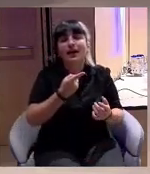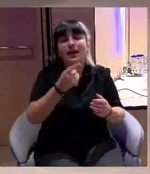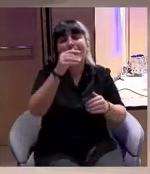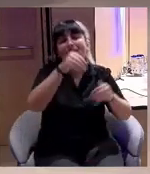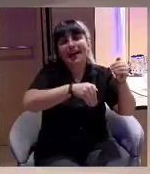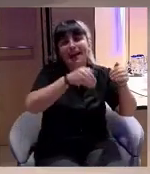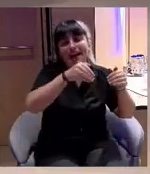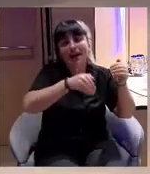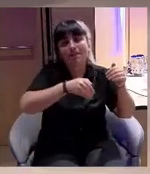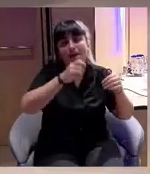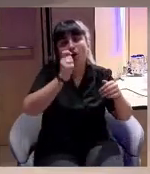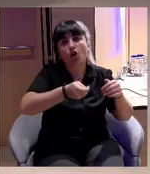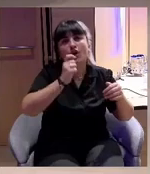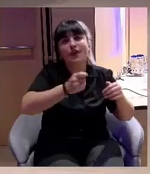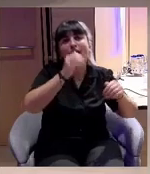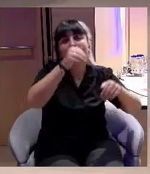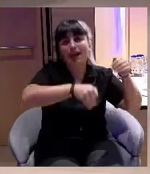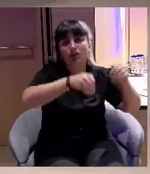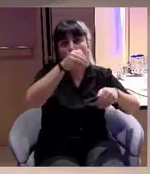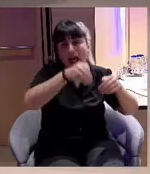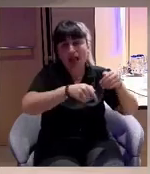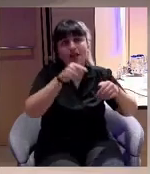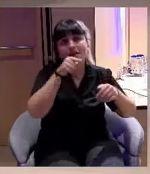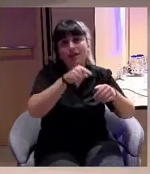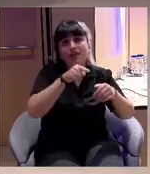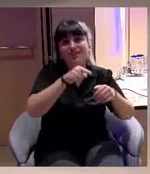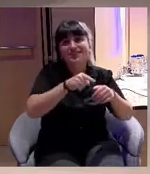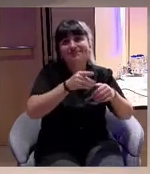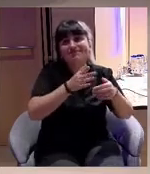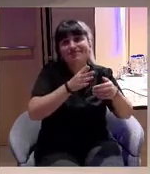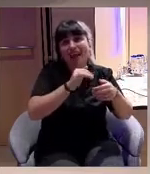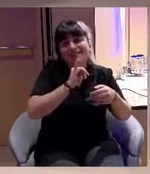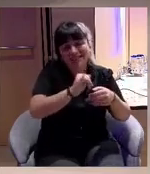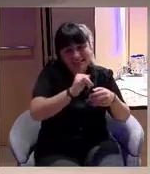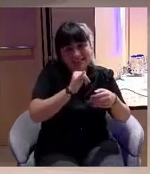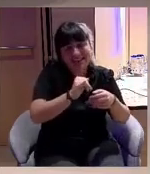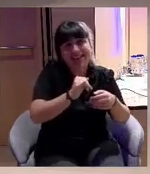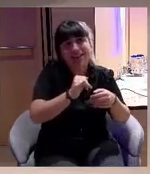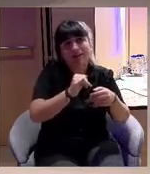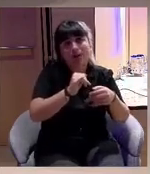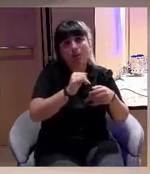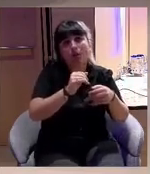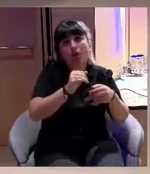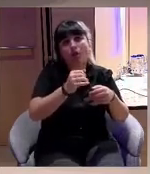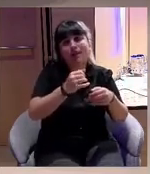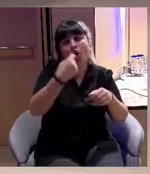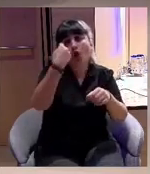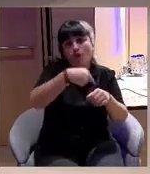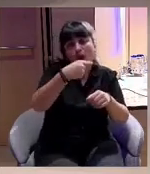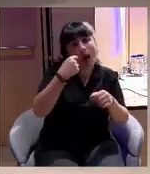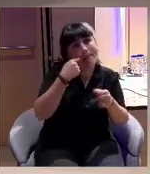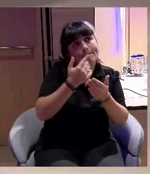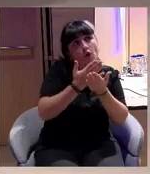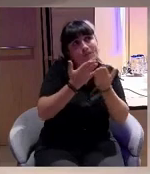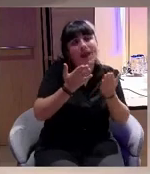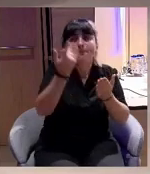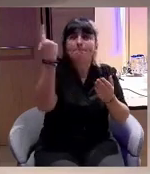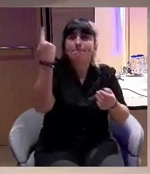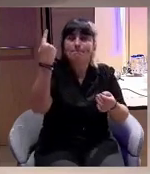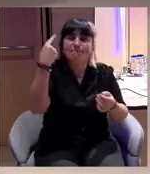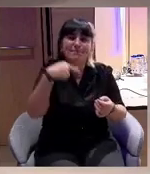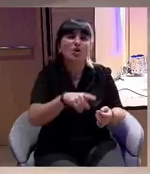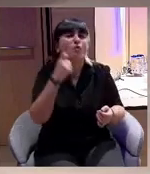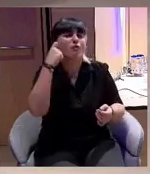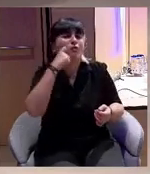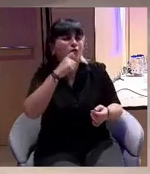razonable para sus cometidos pero claramente es insuficiente para las necesidades de